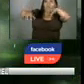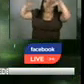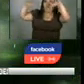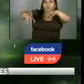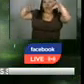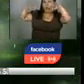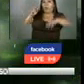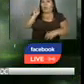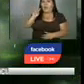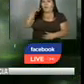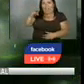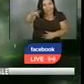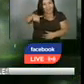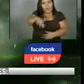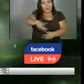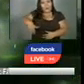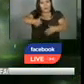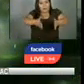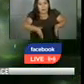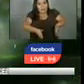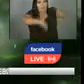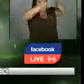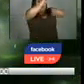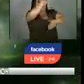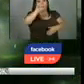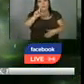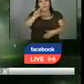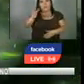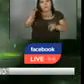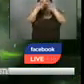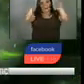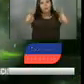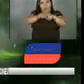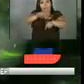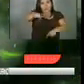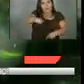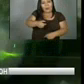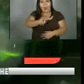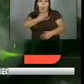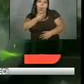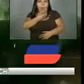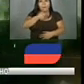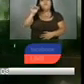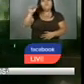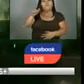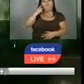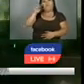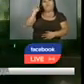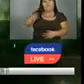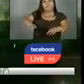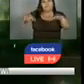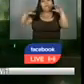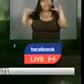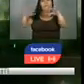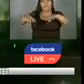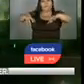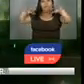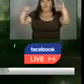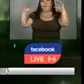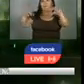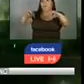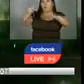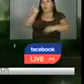observar, ahí está específicamente desde Antiguo Cuscatlán, donde nos encontramos nosotros, esta es la imagen de la lluvia, cómo está completamente,